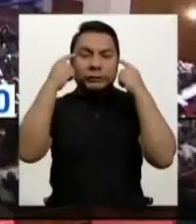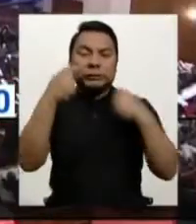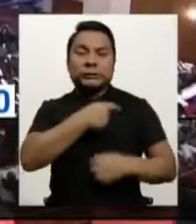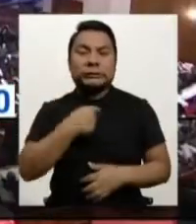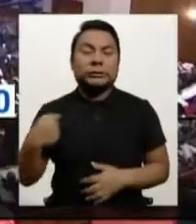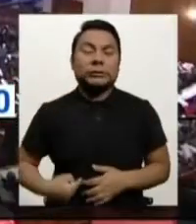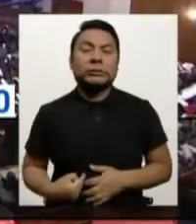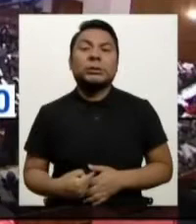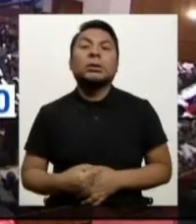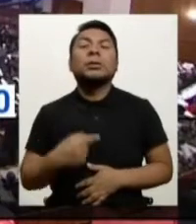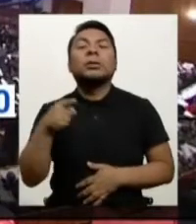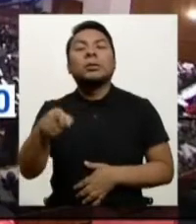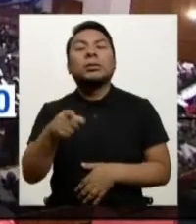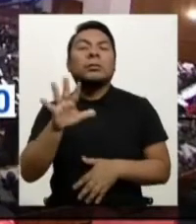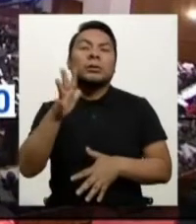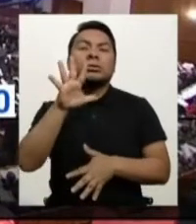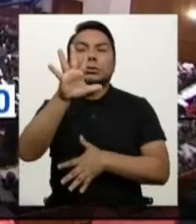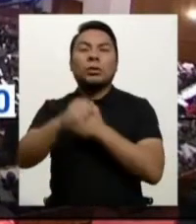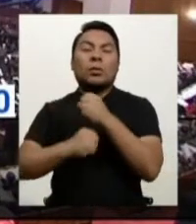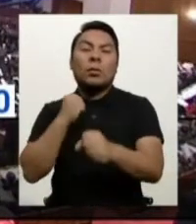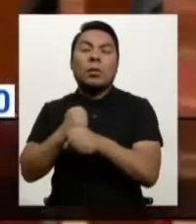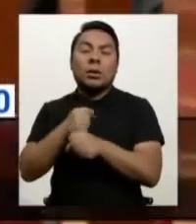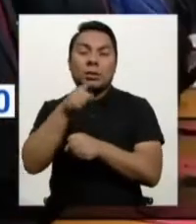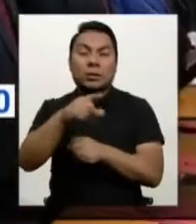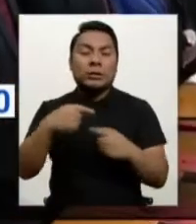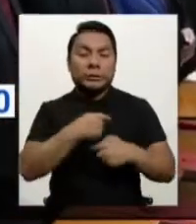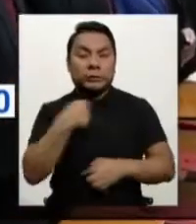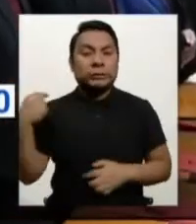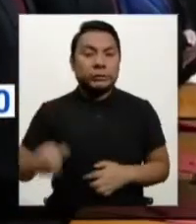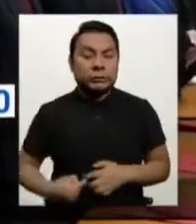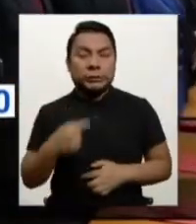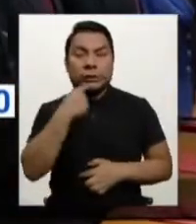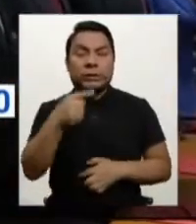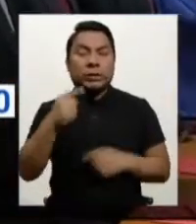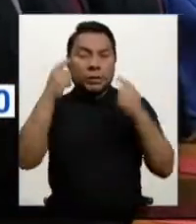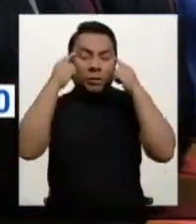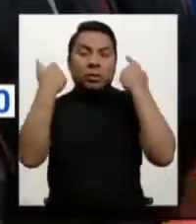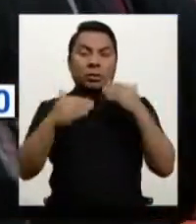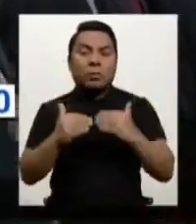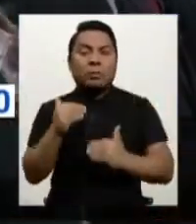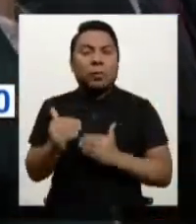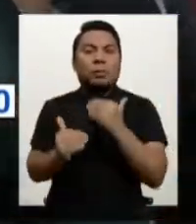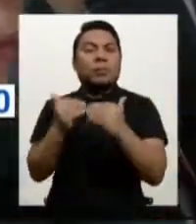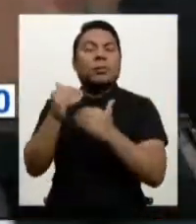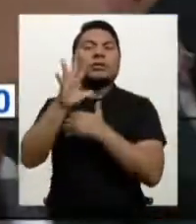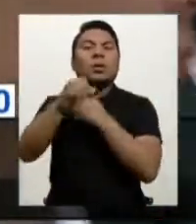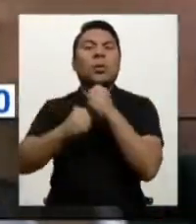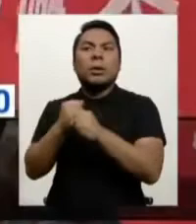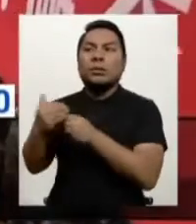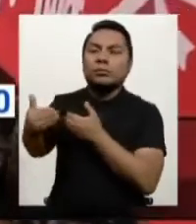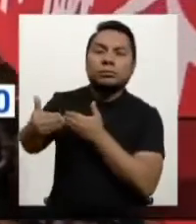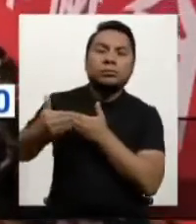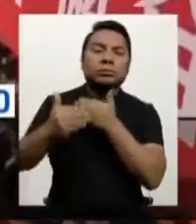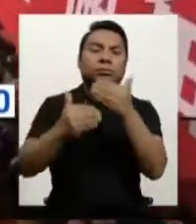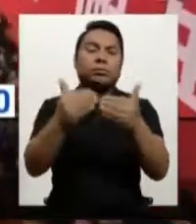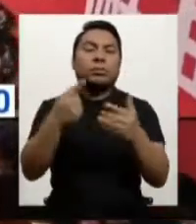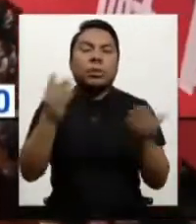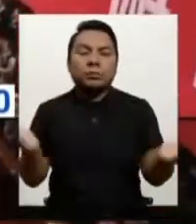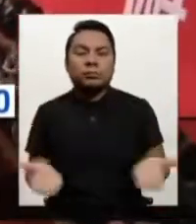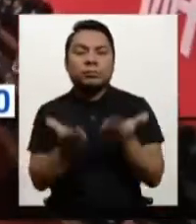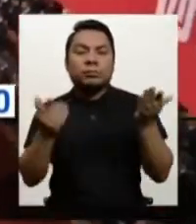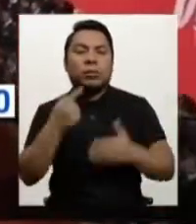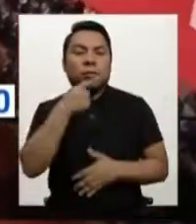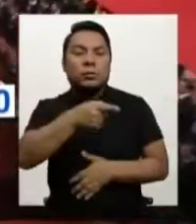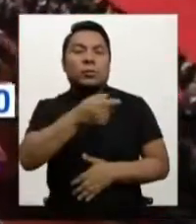Diario del Pueblo, en los últimos 5 años, China ha logrado resultados históricos en reforma y apertura debido a la modernización socialista impulsada por